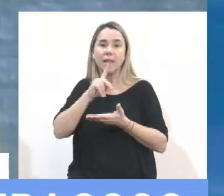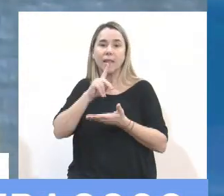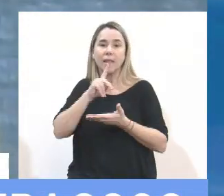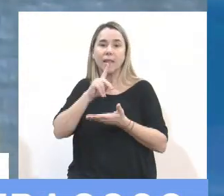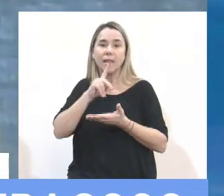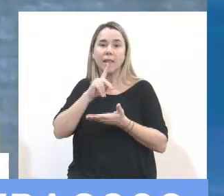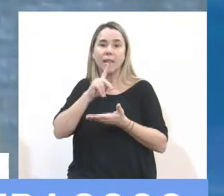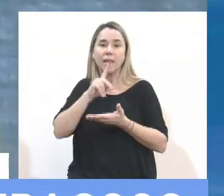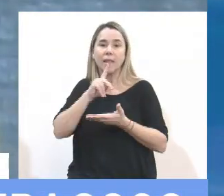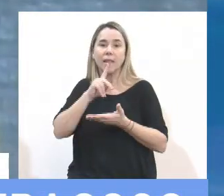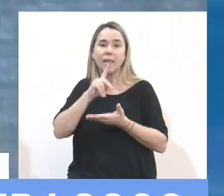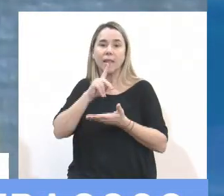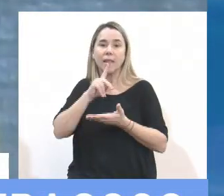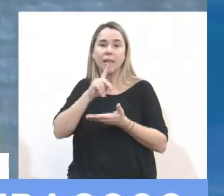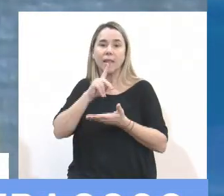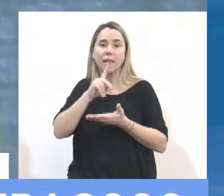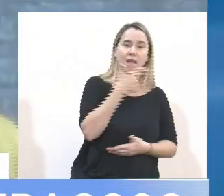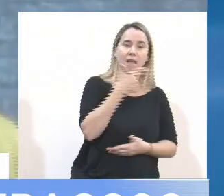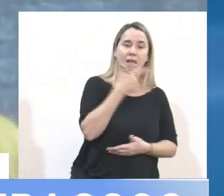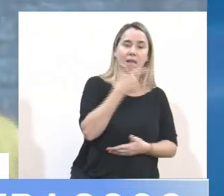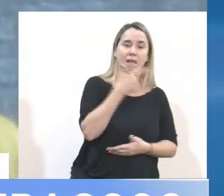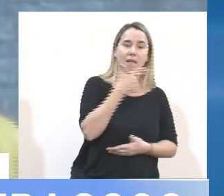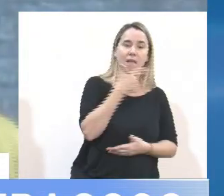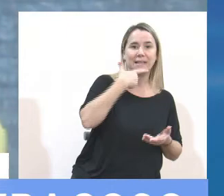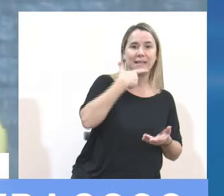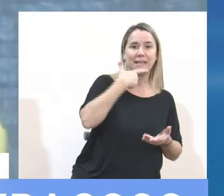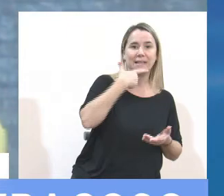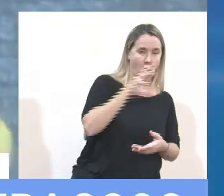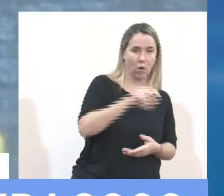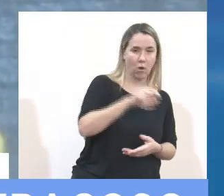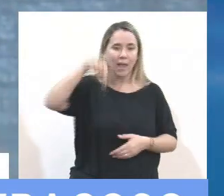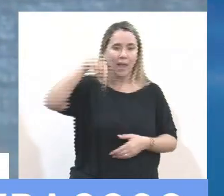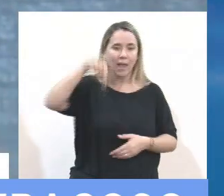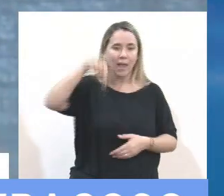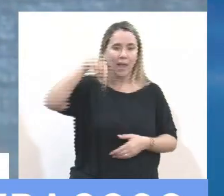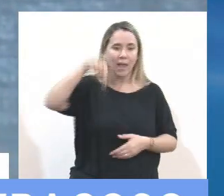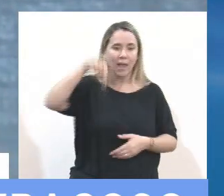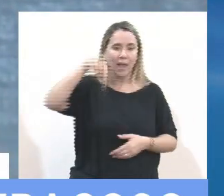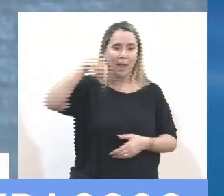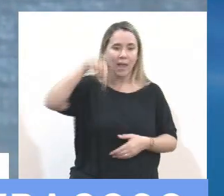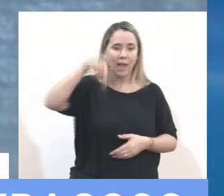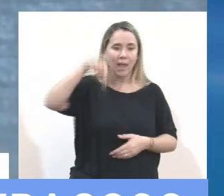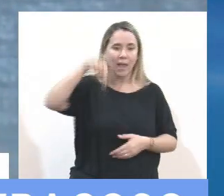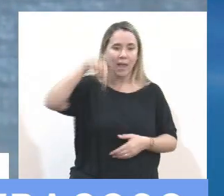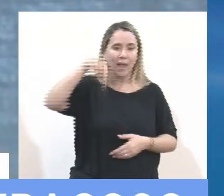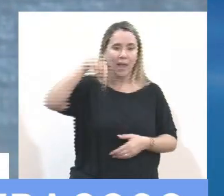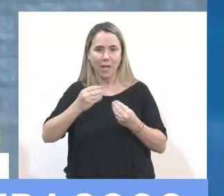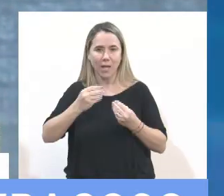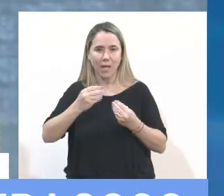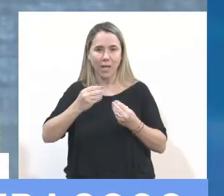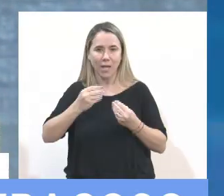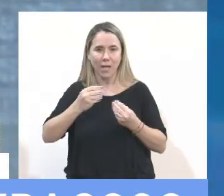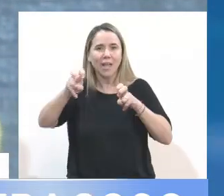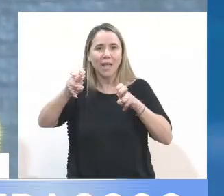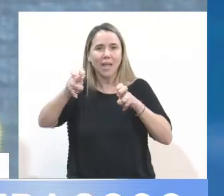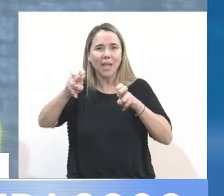Tagliaferri le comentaba al senador Caserio, estos temas son los que más nos gustan porque son los temas que realmente nos unen.